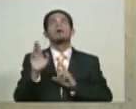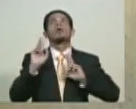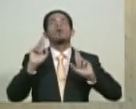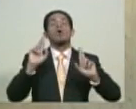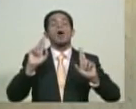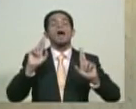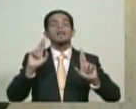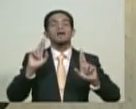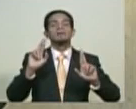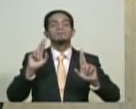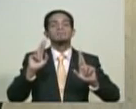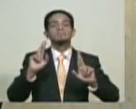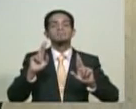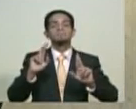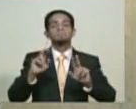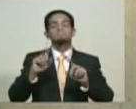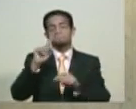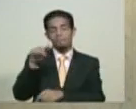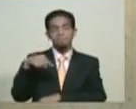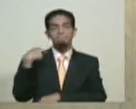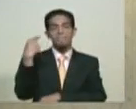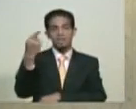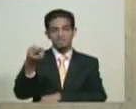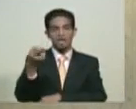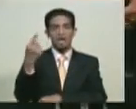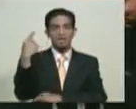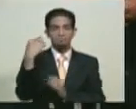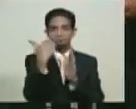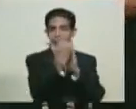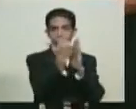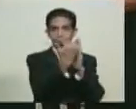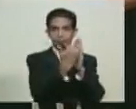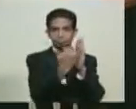horas una agenda de decisiones para